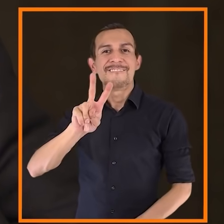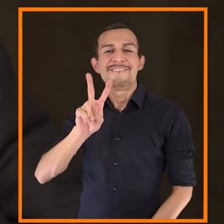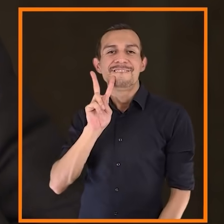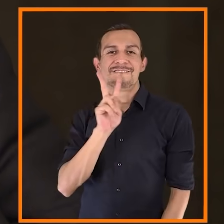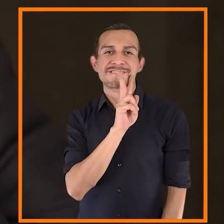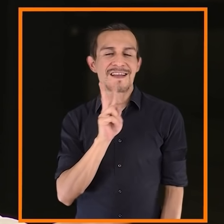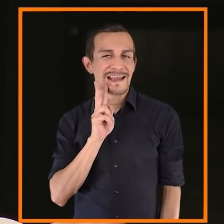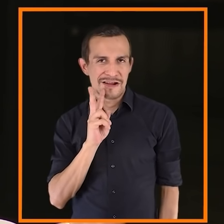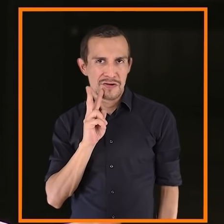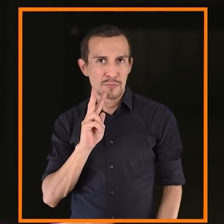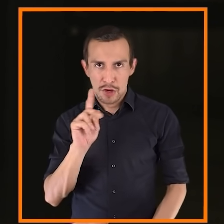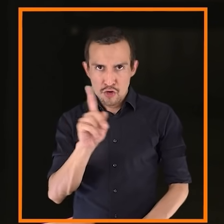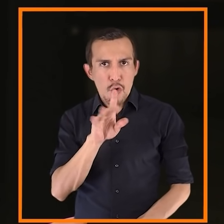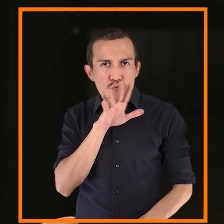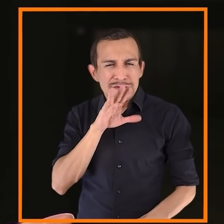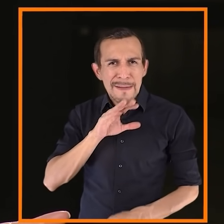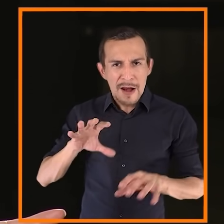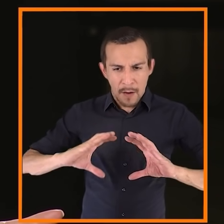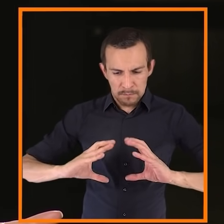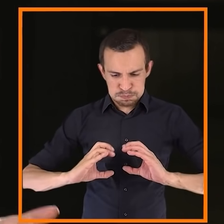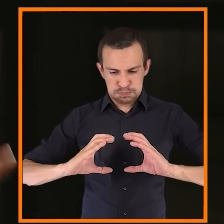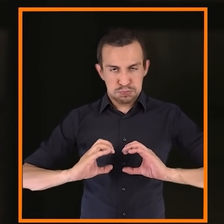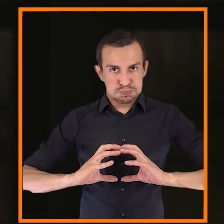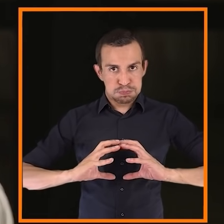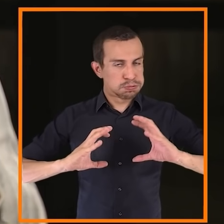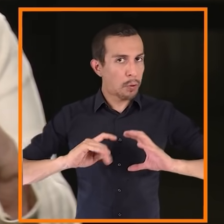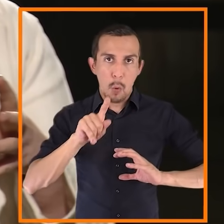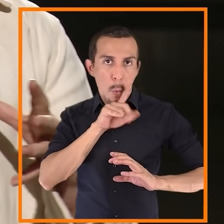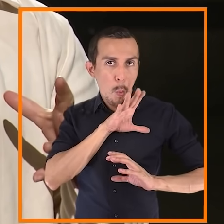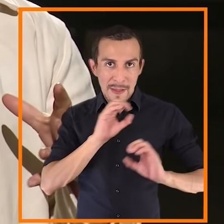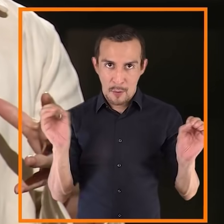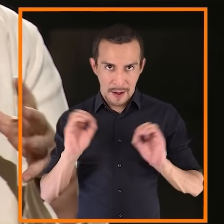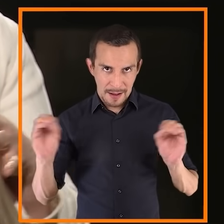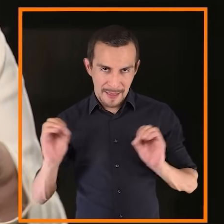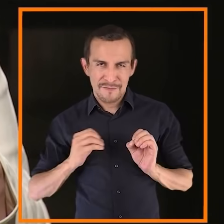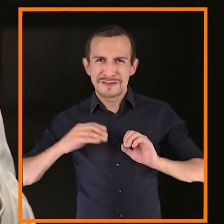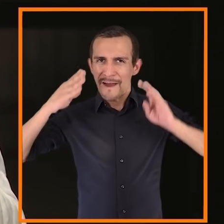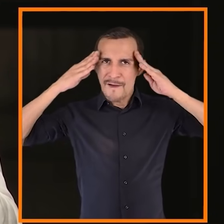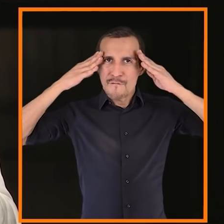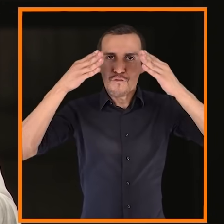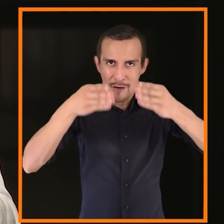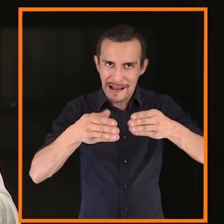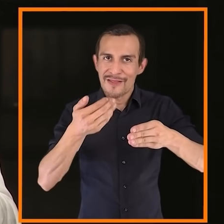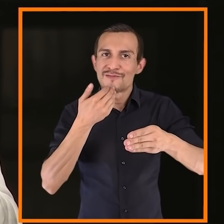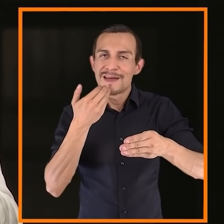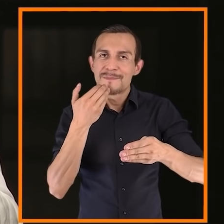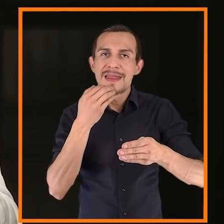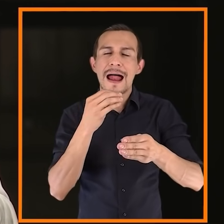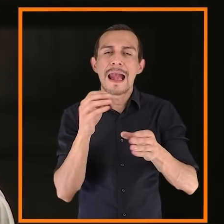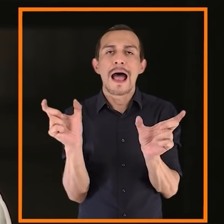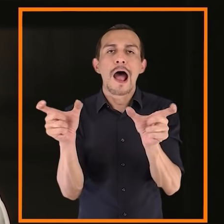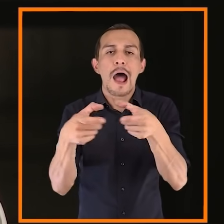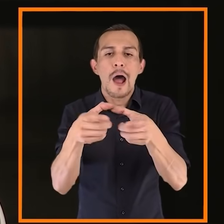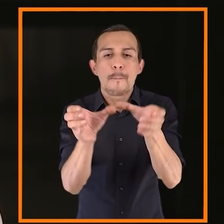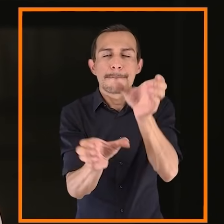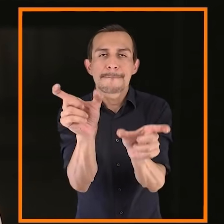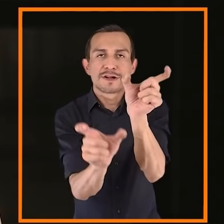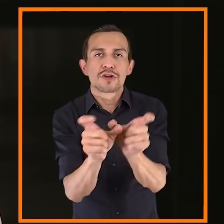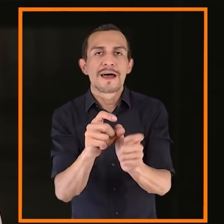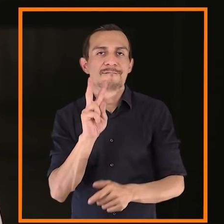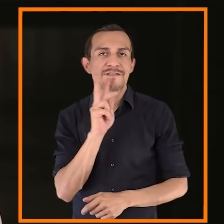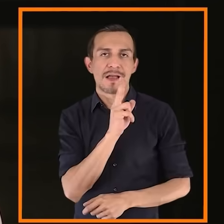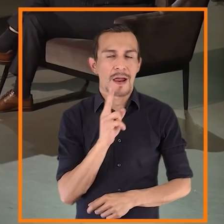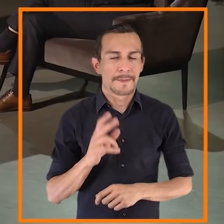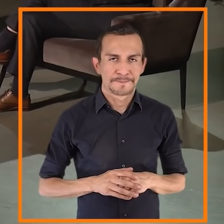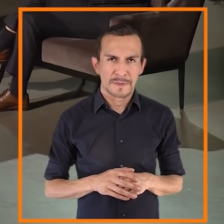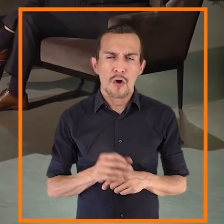veganos, porque ni siquiera usamos la levadura. Así que también podría estar también enfocado como a la parte vegana.